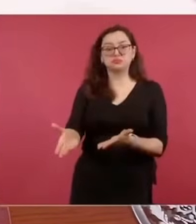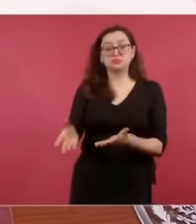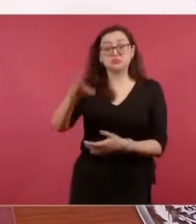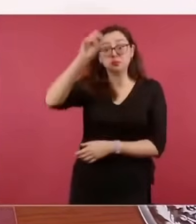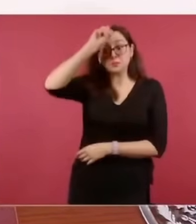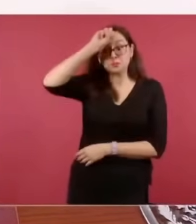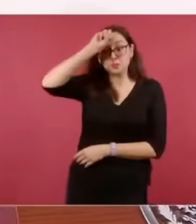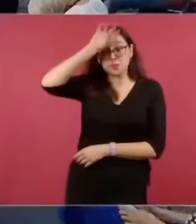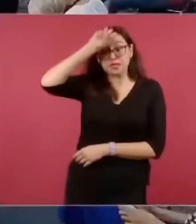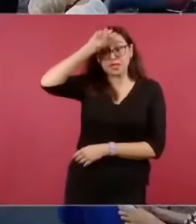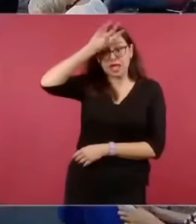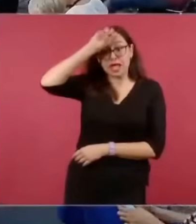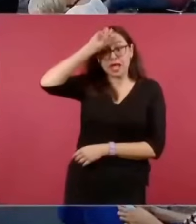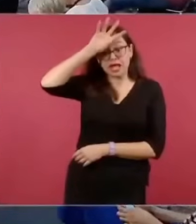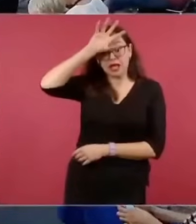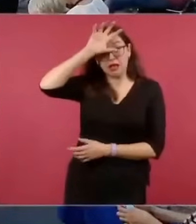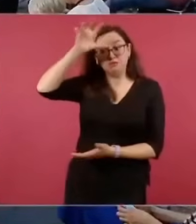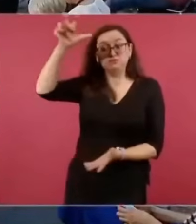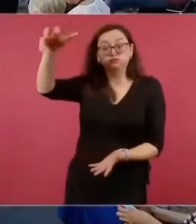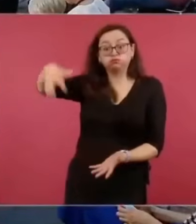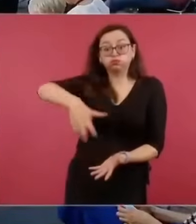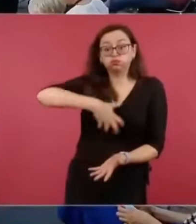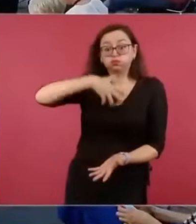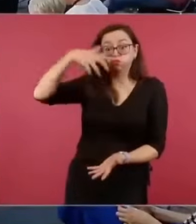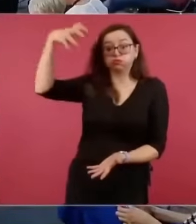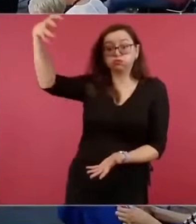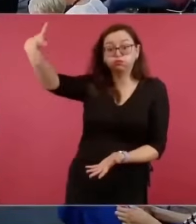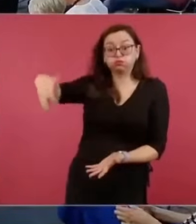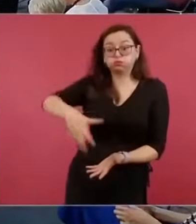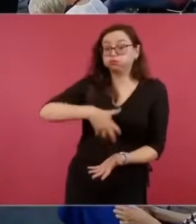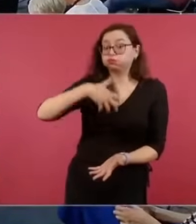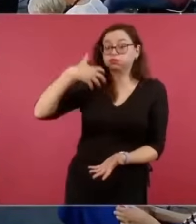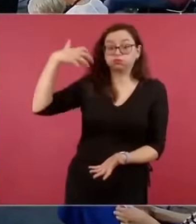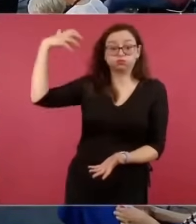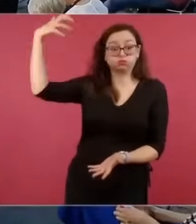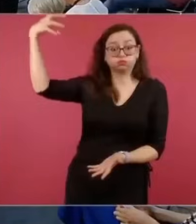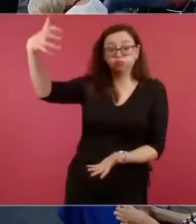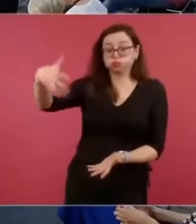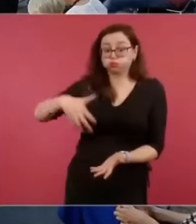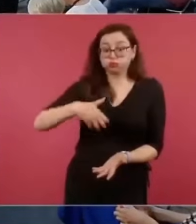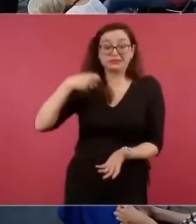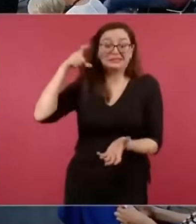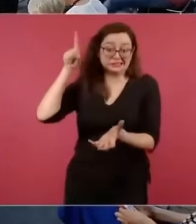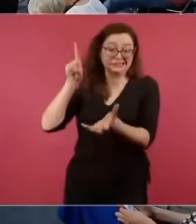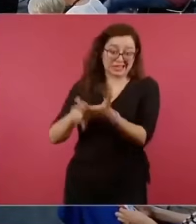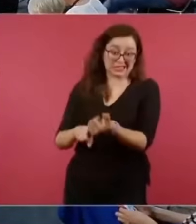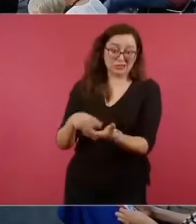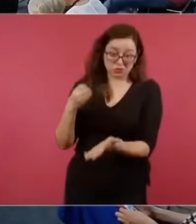para sacar el oro